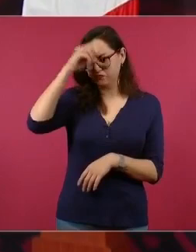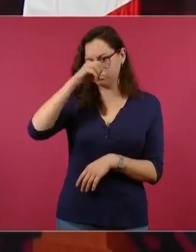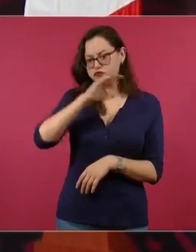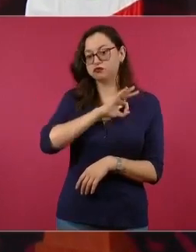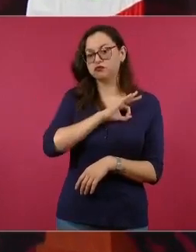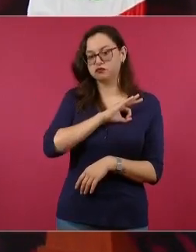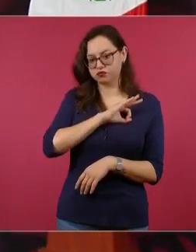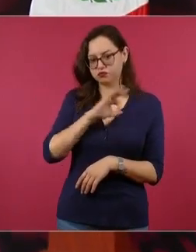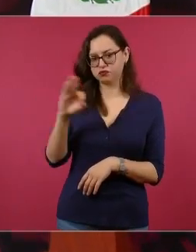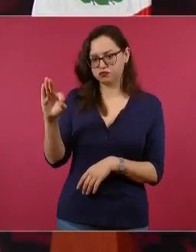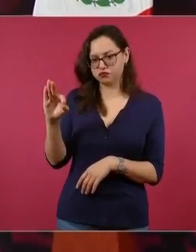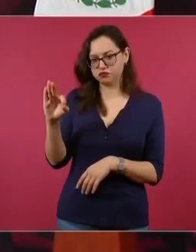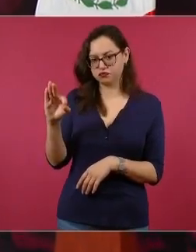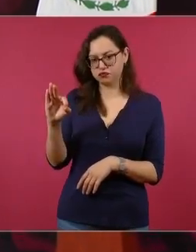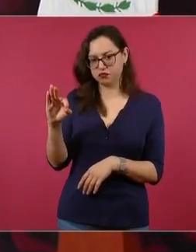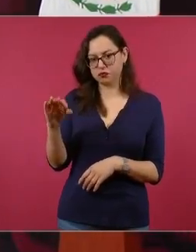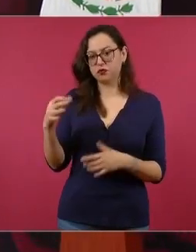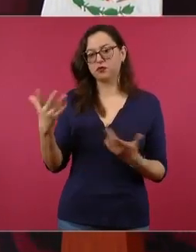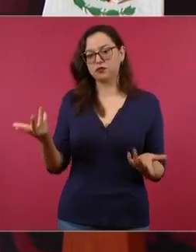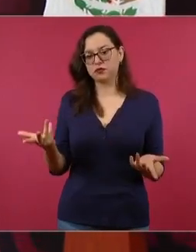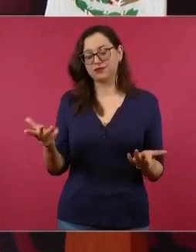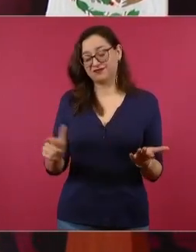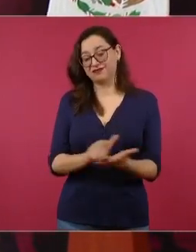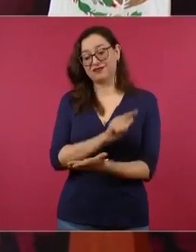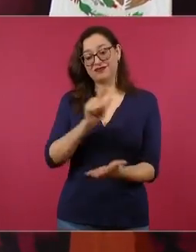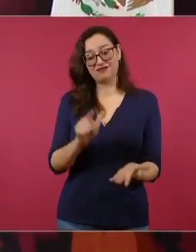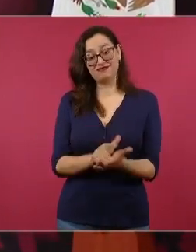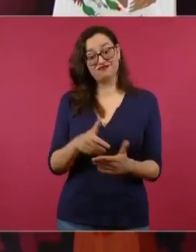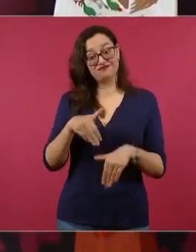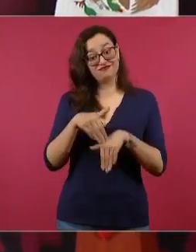luego con apego a la legalidad,